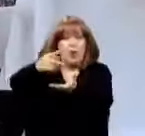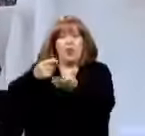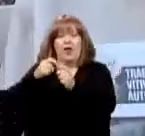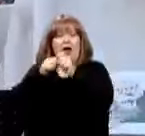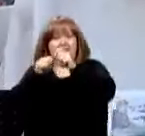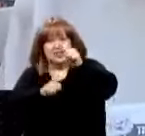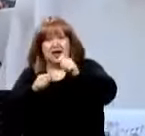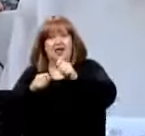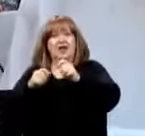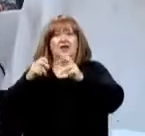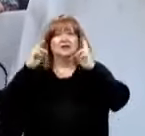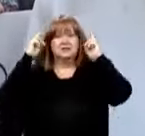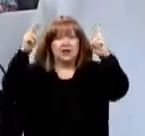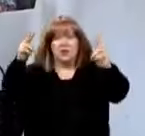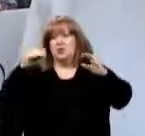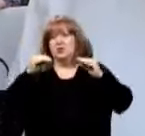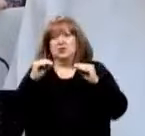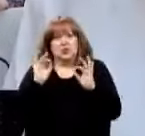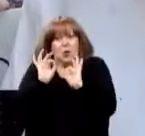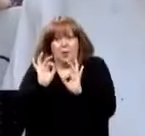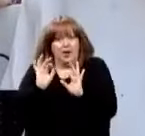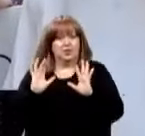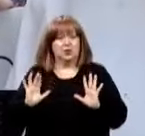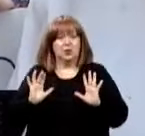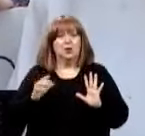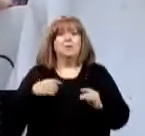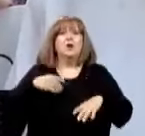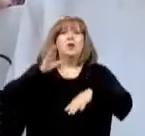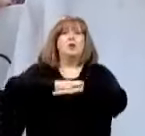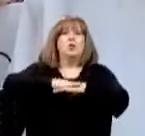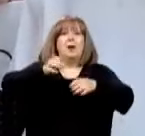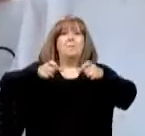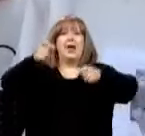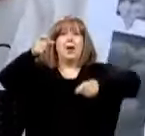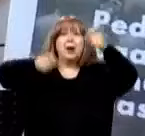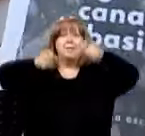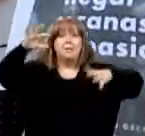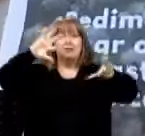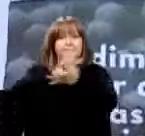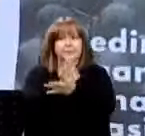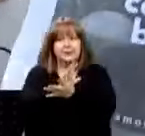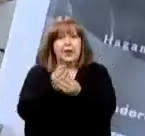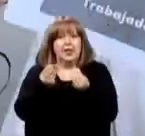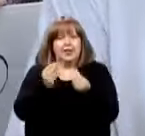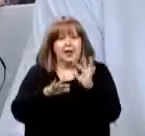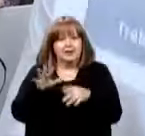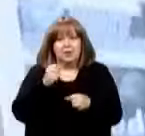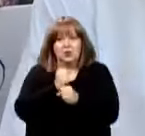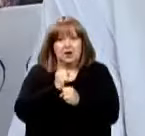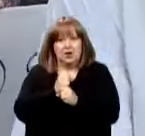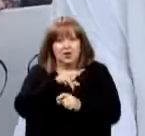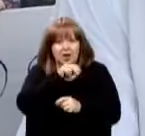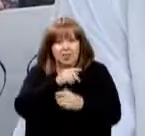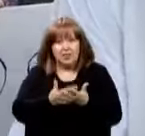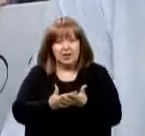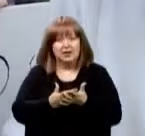atada, pero hoy al perder la cosecha ya no podemos dar ese trabajo. O sea,